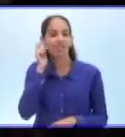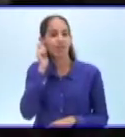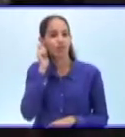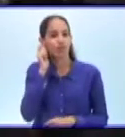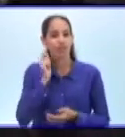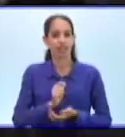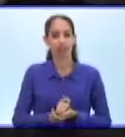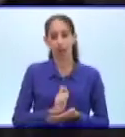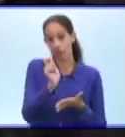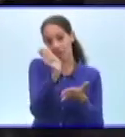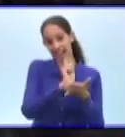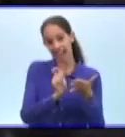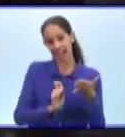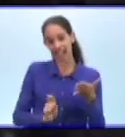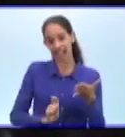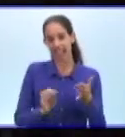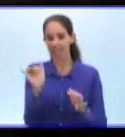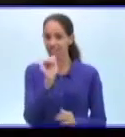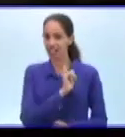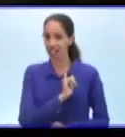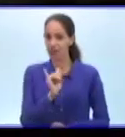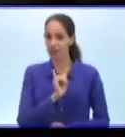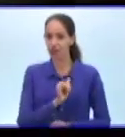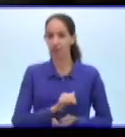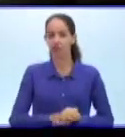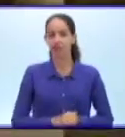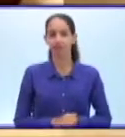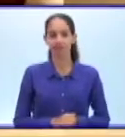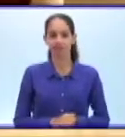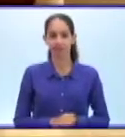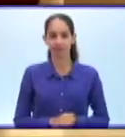de ella hacia él para constatar esa